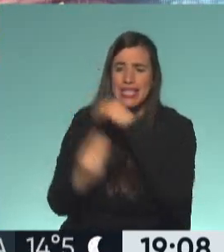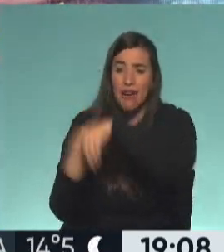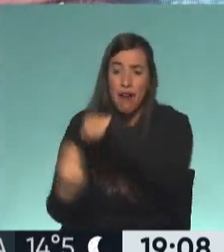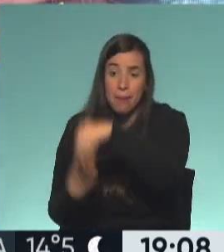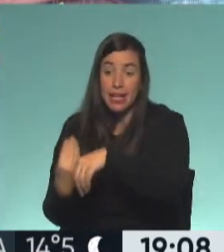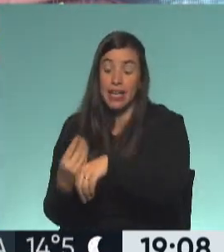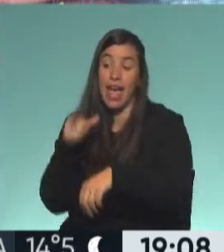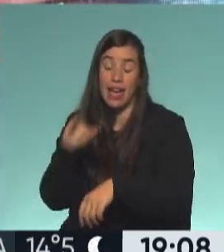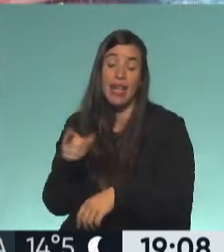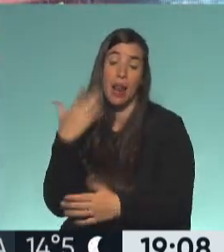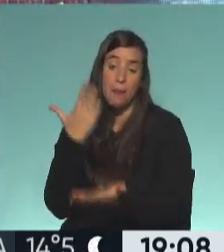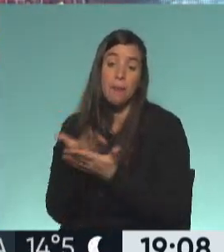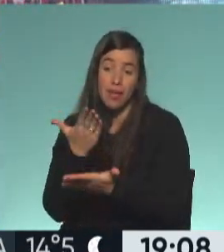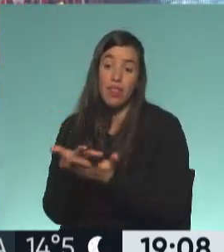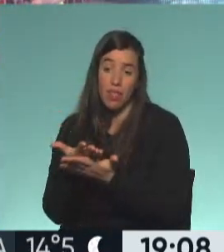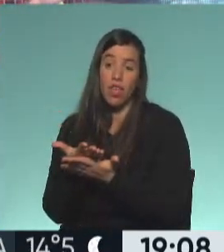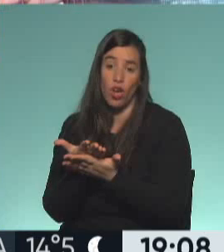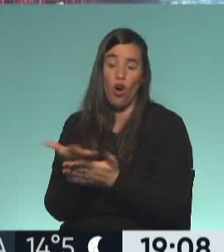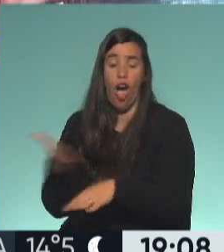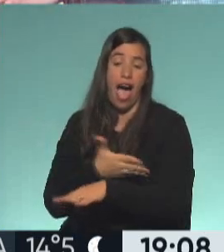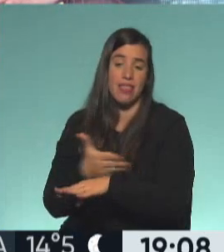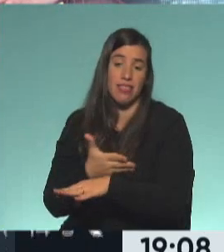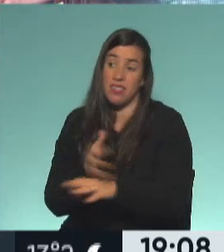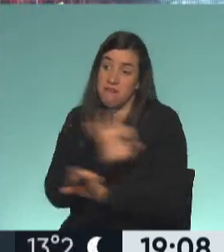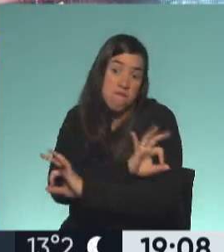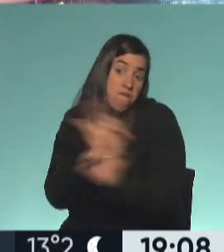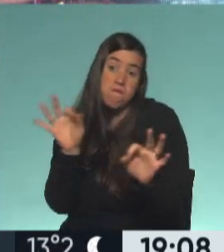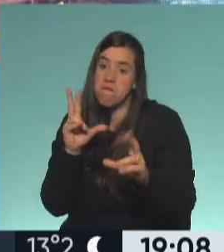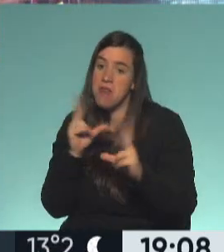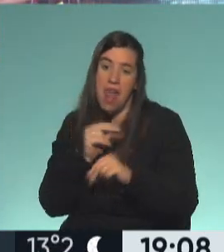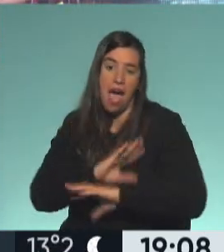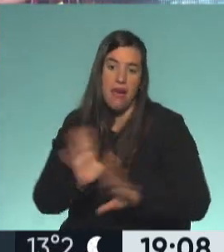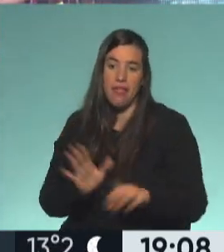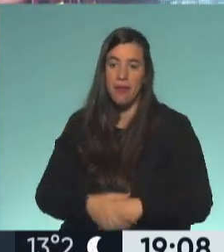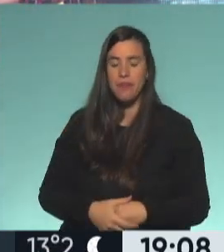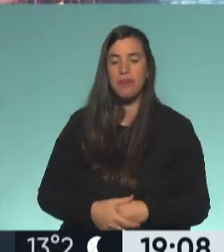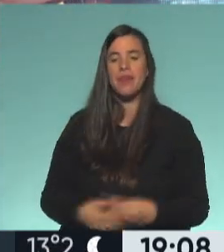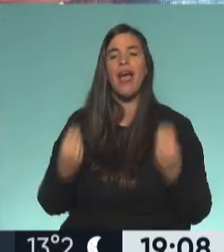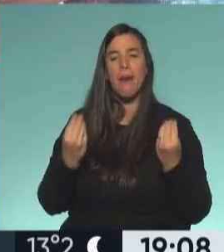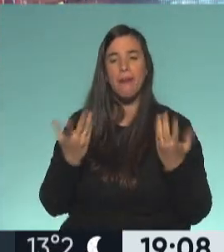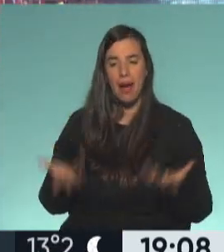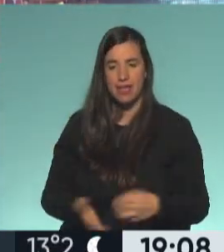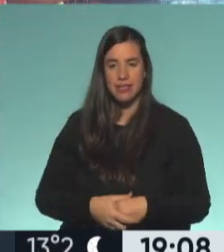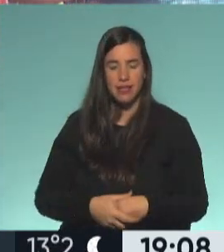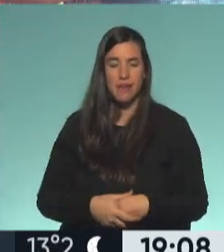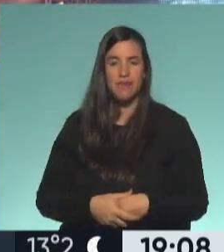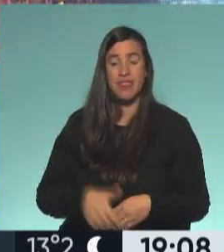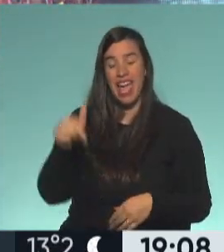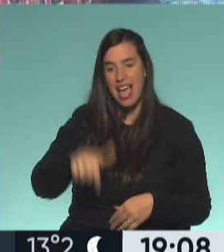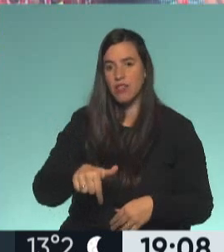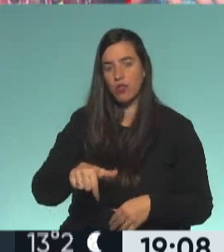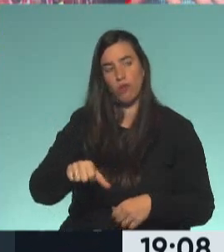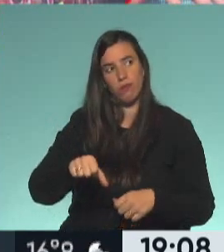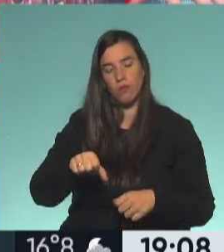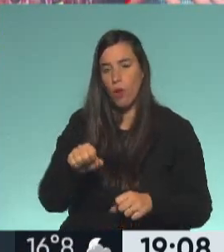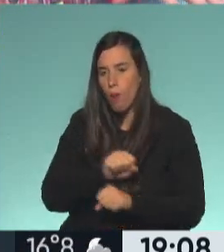pedido justamente de Adnan y tampoco se cumplió. ¿Qué pasa? Bueno, esto por un lado genera mayor tensión. Desde